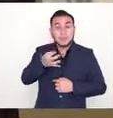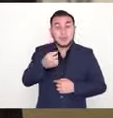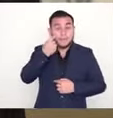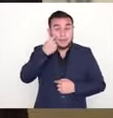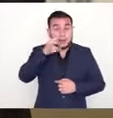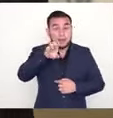nosotros mentimos